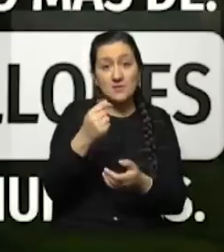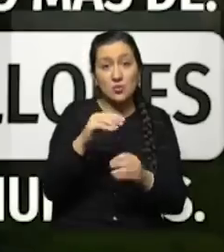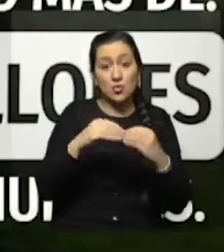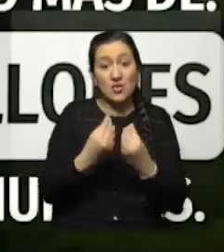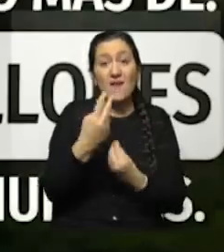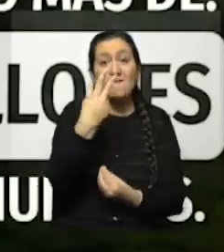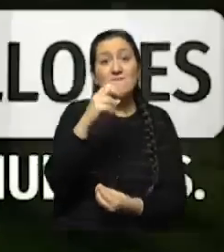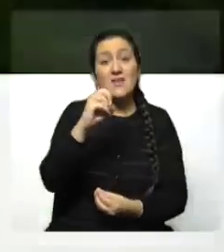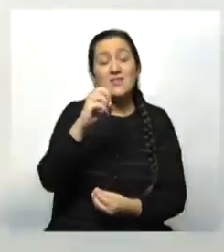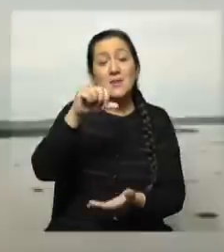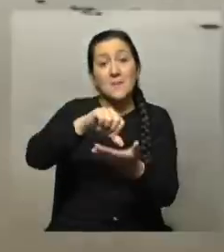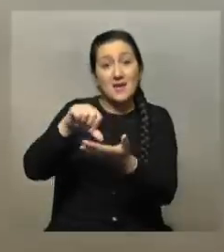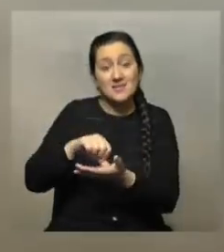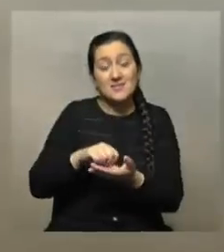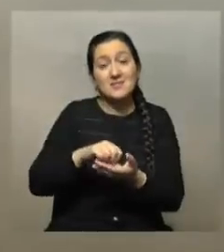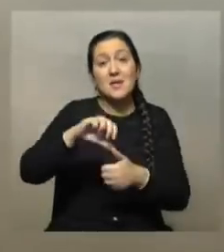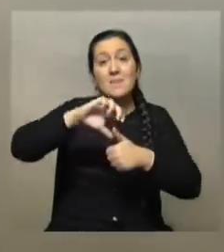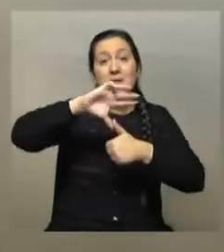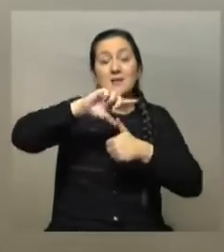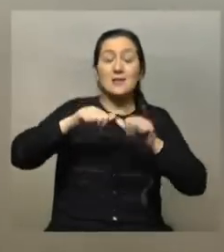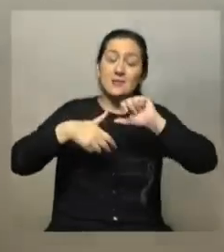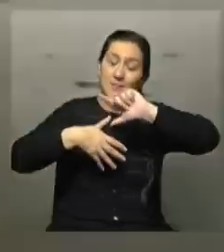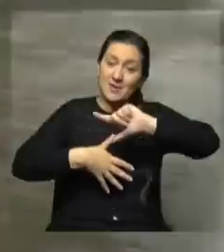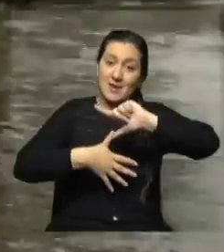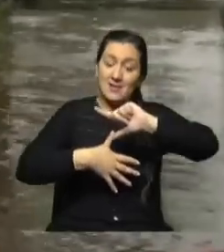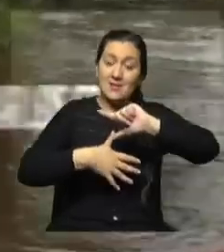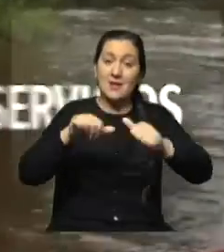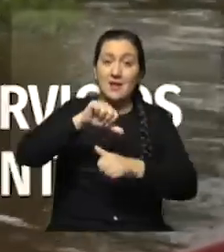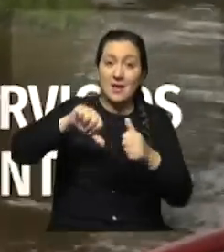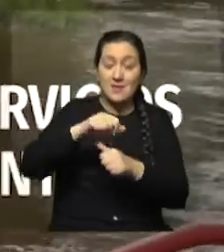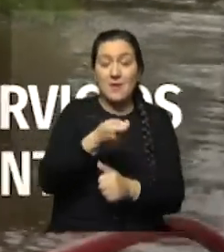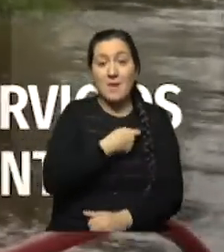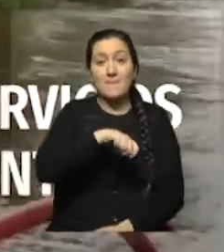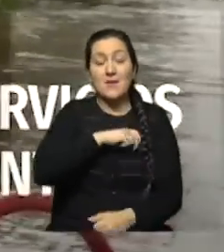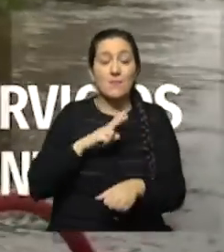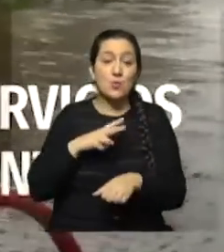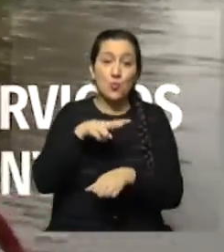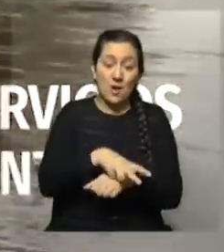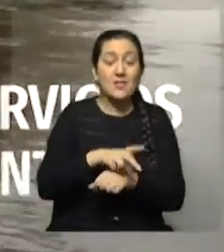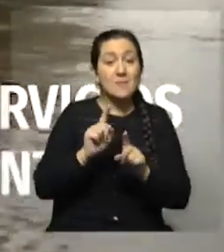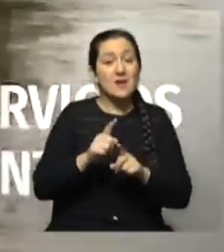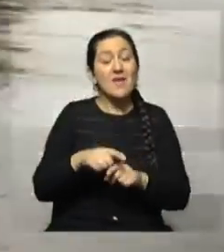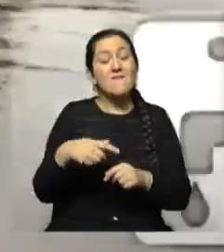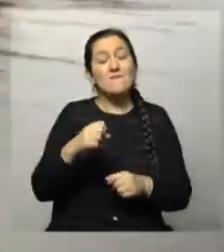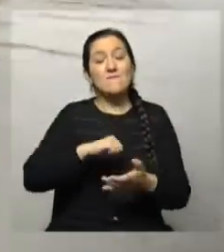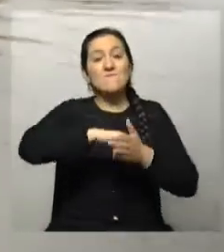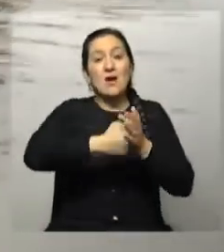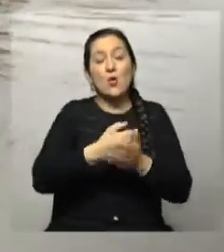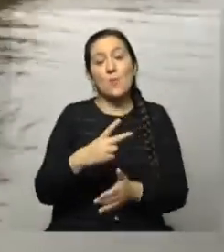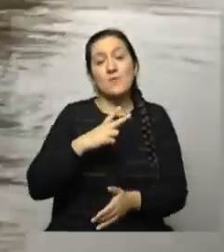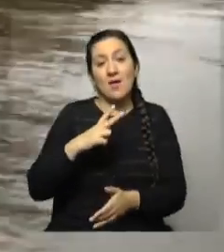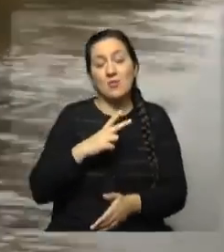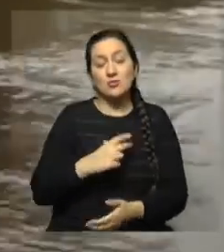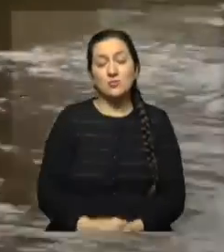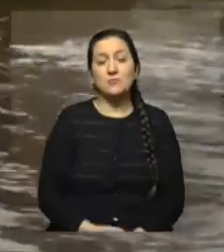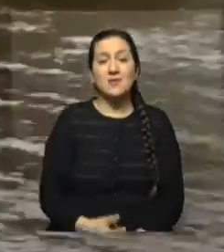países de América Latina y el Caribe además de España Portugal y 13 bancos privados y latinoamericanos y cuenta además con 13 oficinas para atender